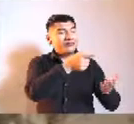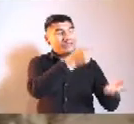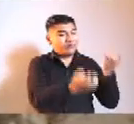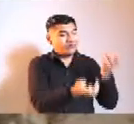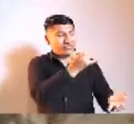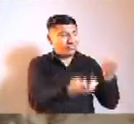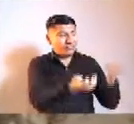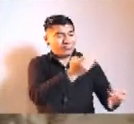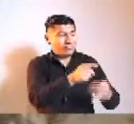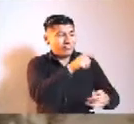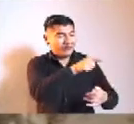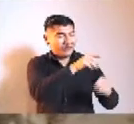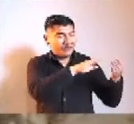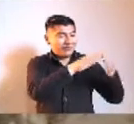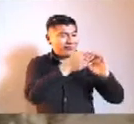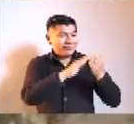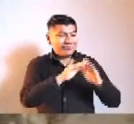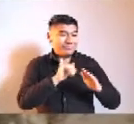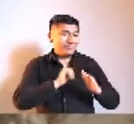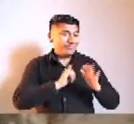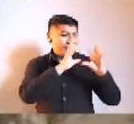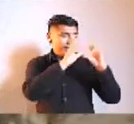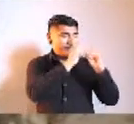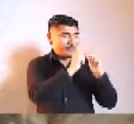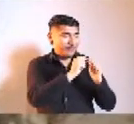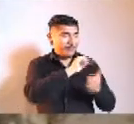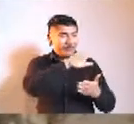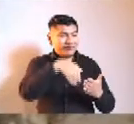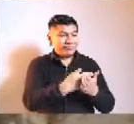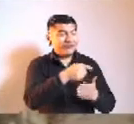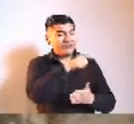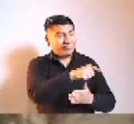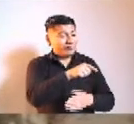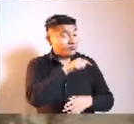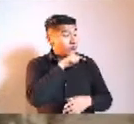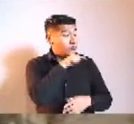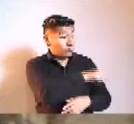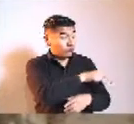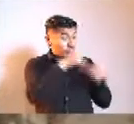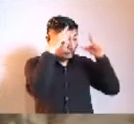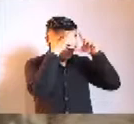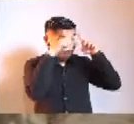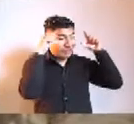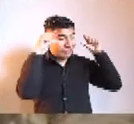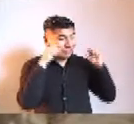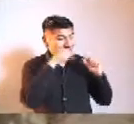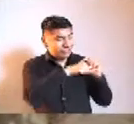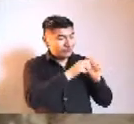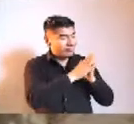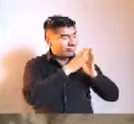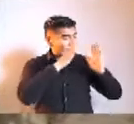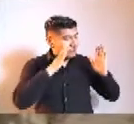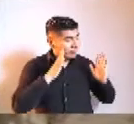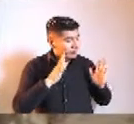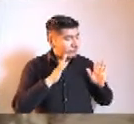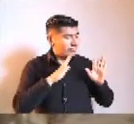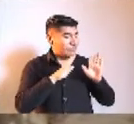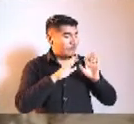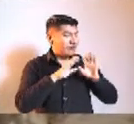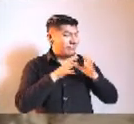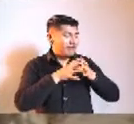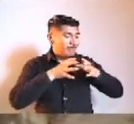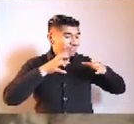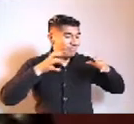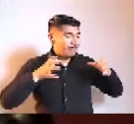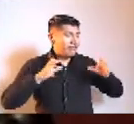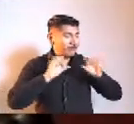contra ellos y los exterminaré. De ti, en cambio, suscitaré una gran nación. Pero